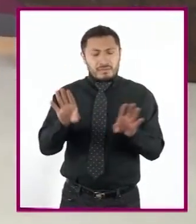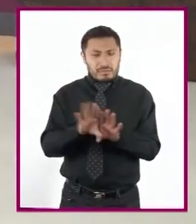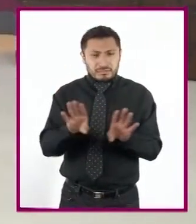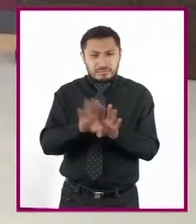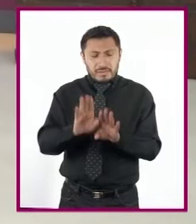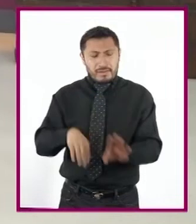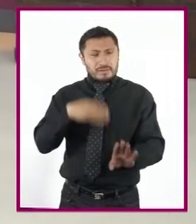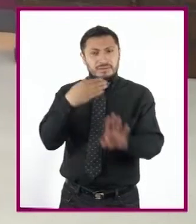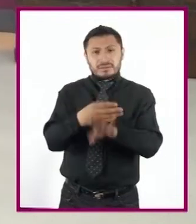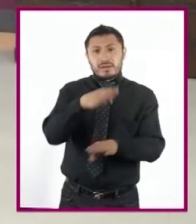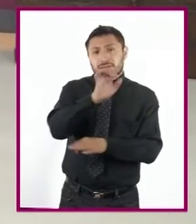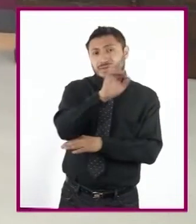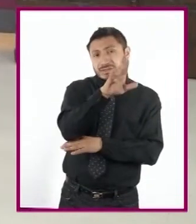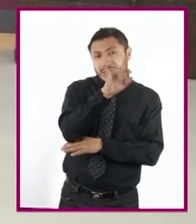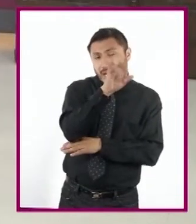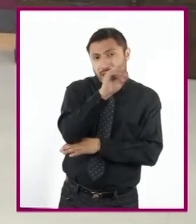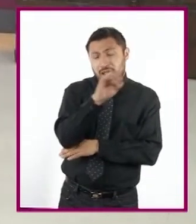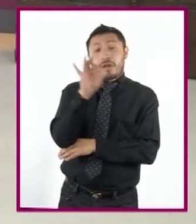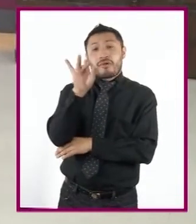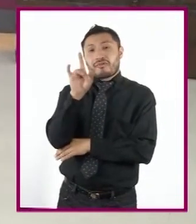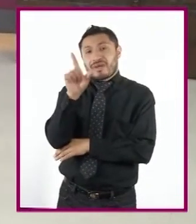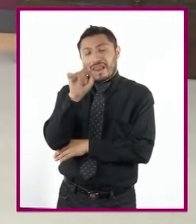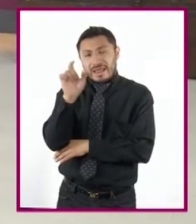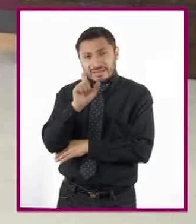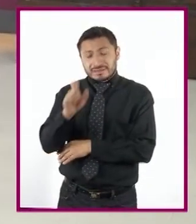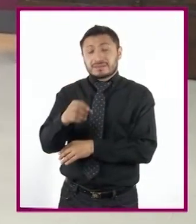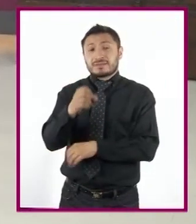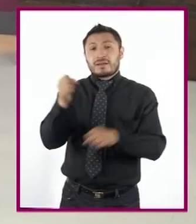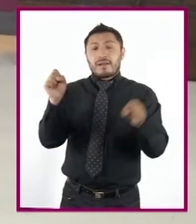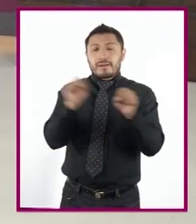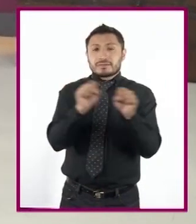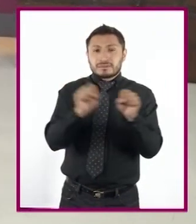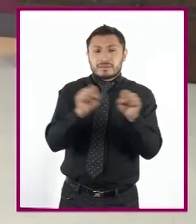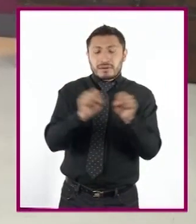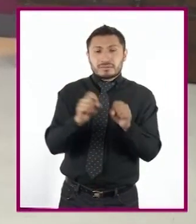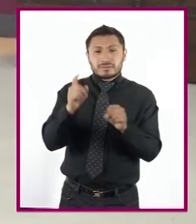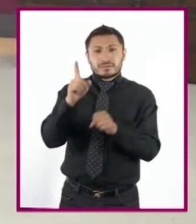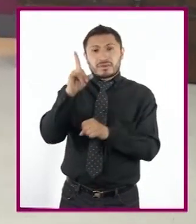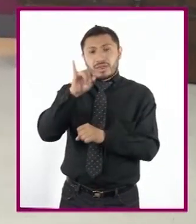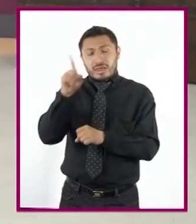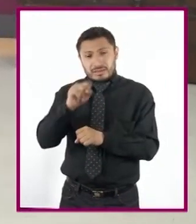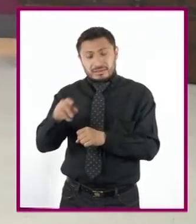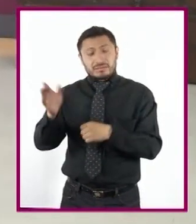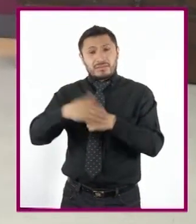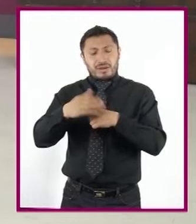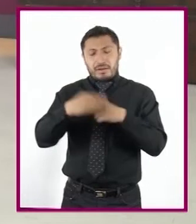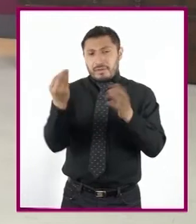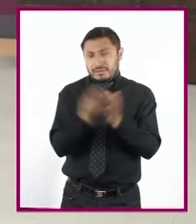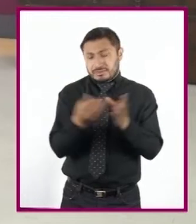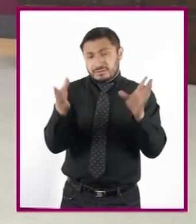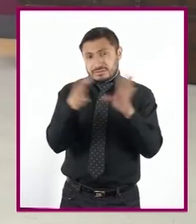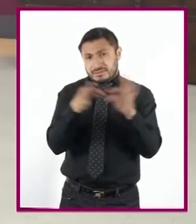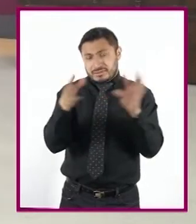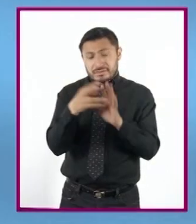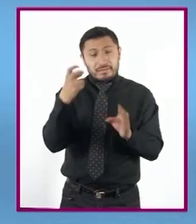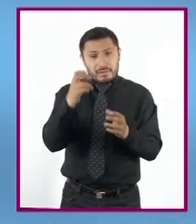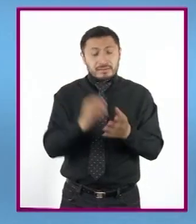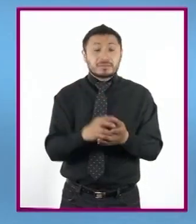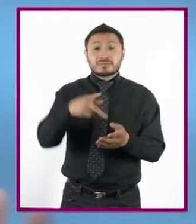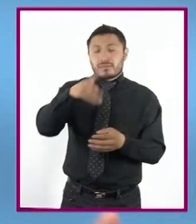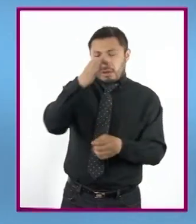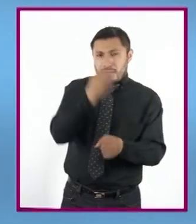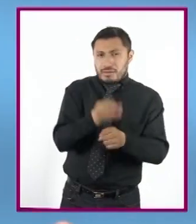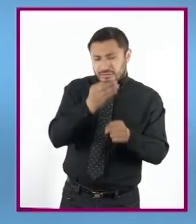porfiristas Bernardo Reyes y Félix Díaz, sobrino de Porfirio, pero eso lo dejaremos para la próxima sesión. Como hemos